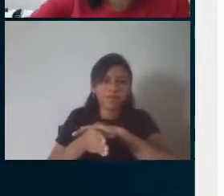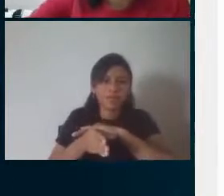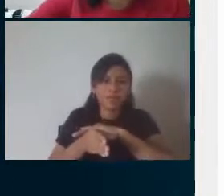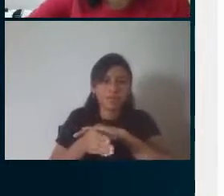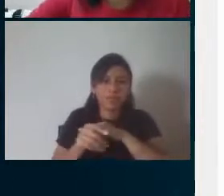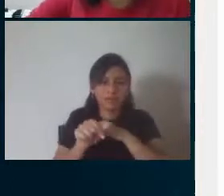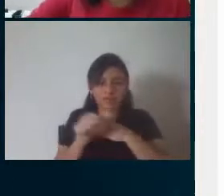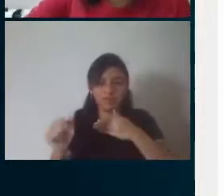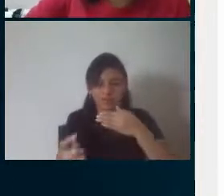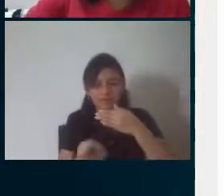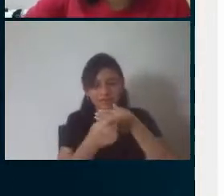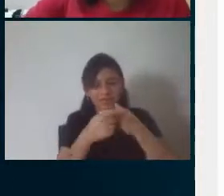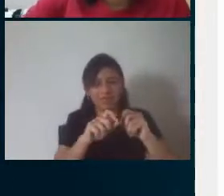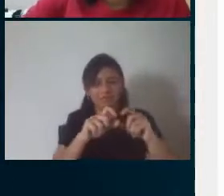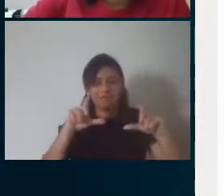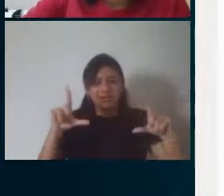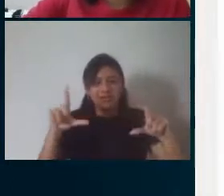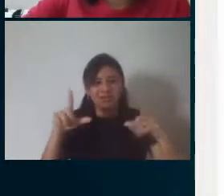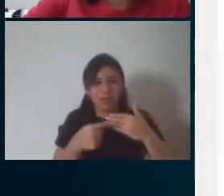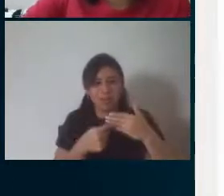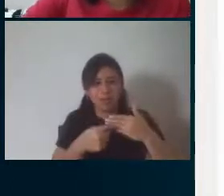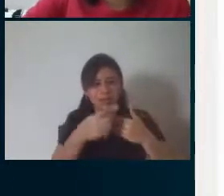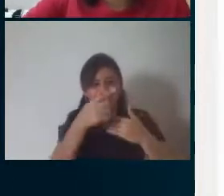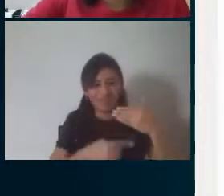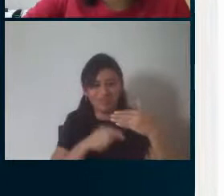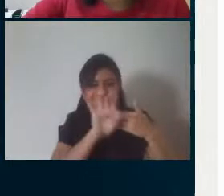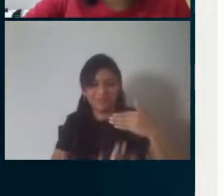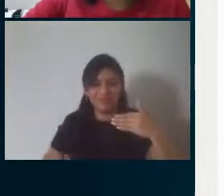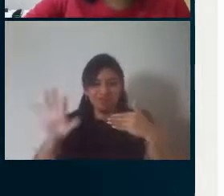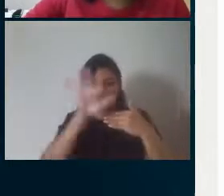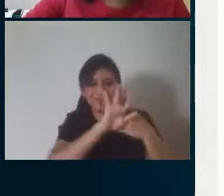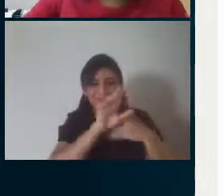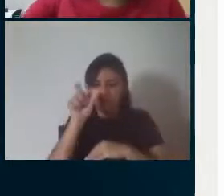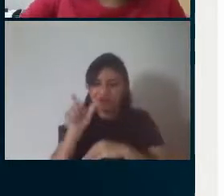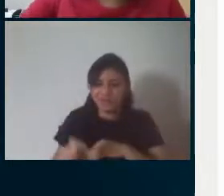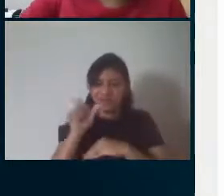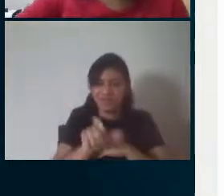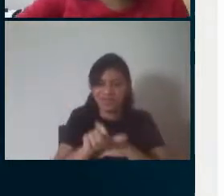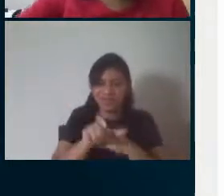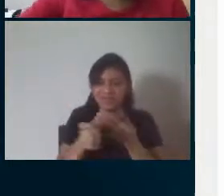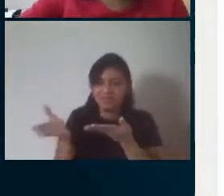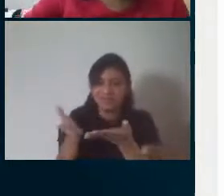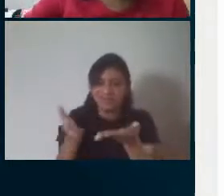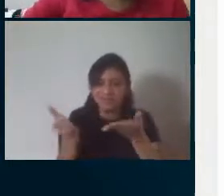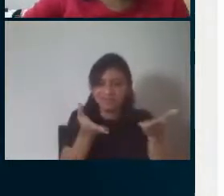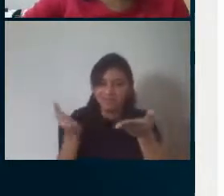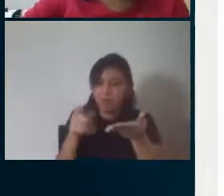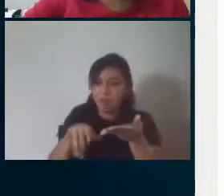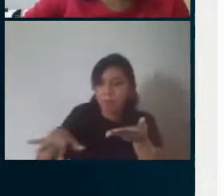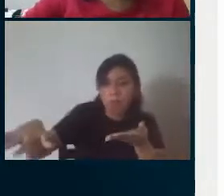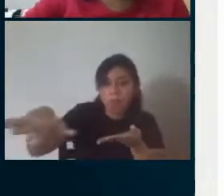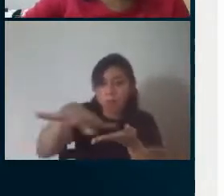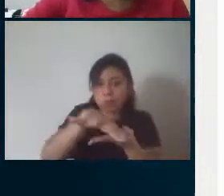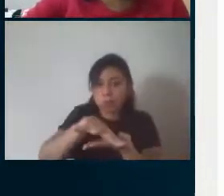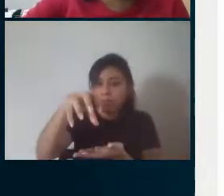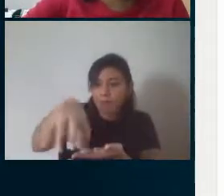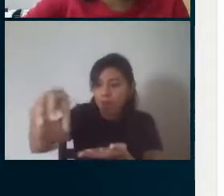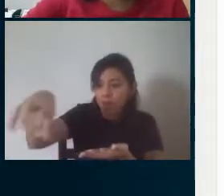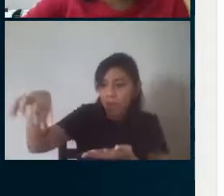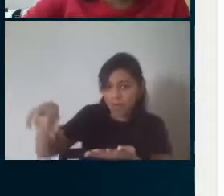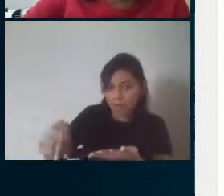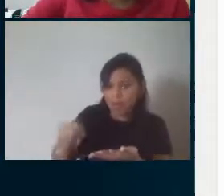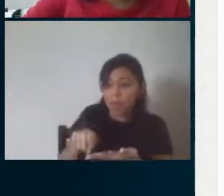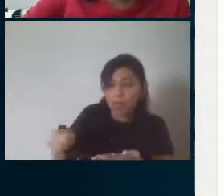mapa de clientes compensados. Nos permite conocer la ubicación geográfica de los clientes que se sobrepasaron de los límites SAIFI y